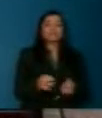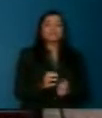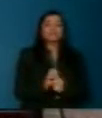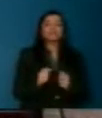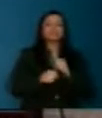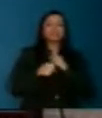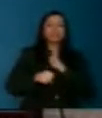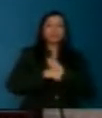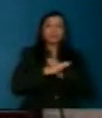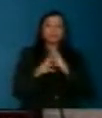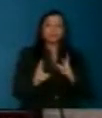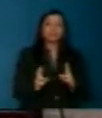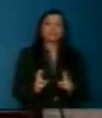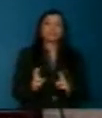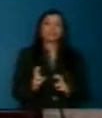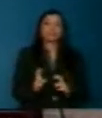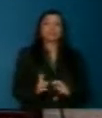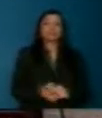la esperanza.